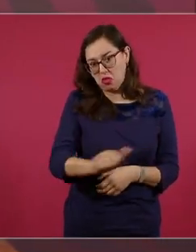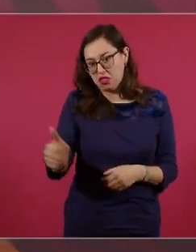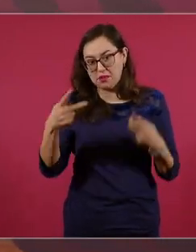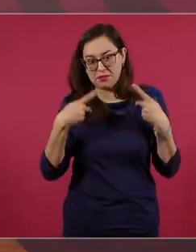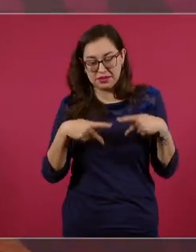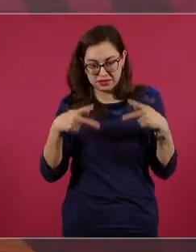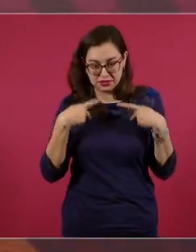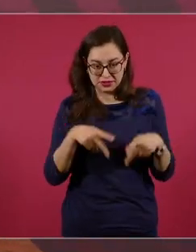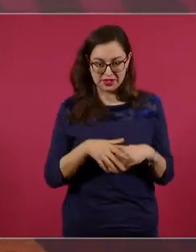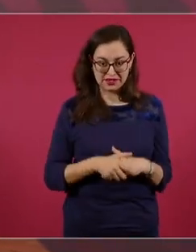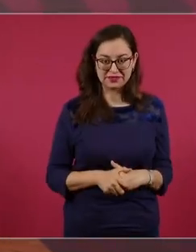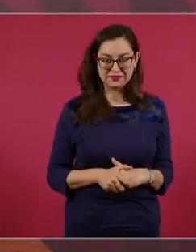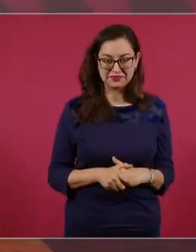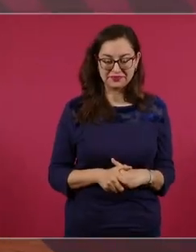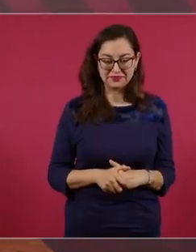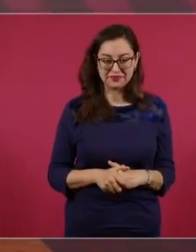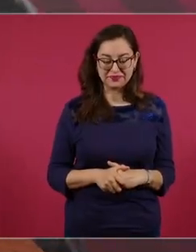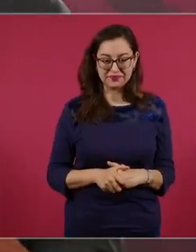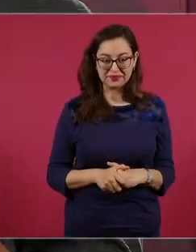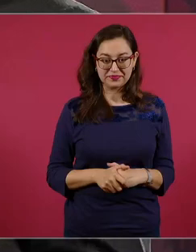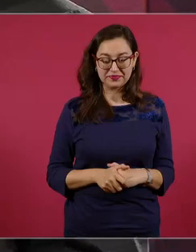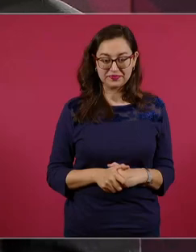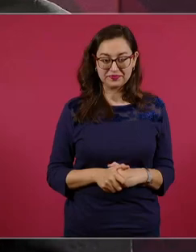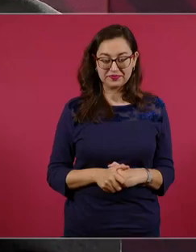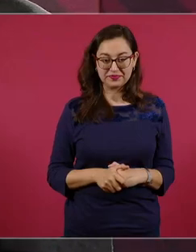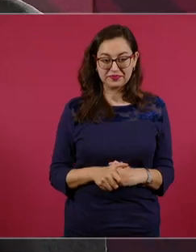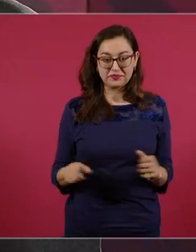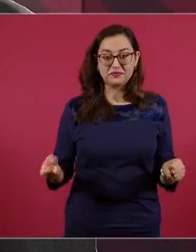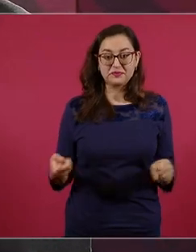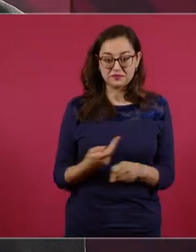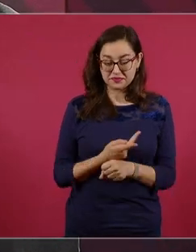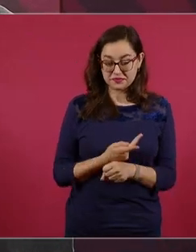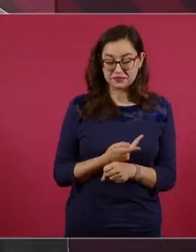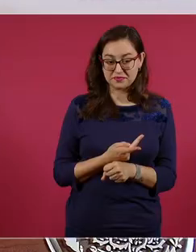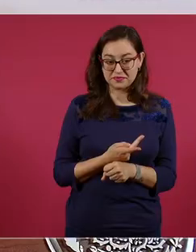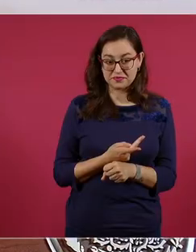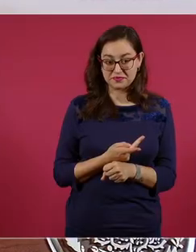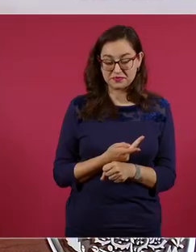Y ustedes saben que hay casos